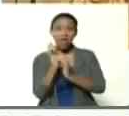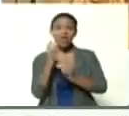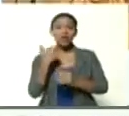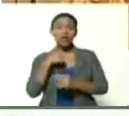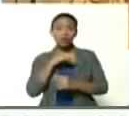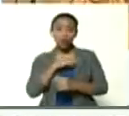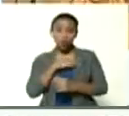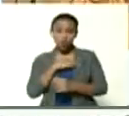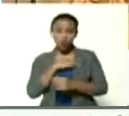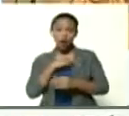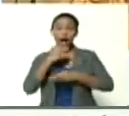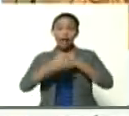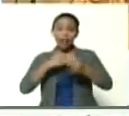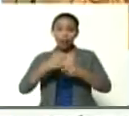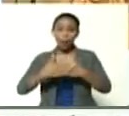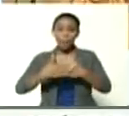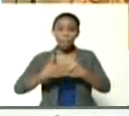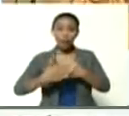estaremos extendiendo.